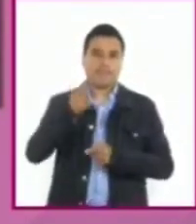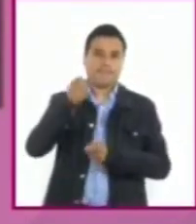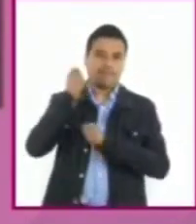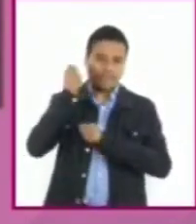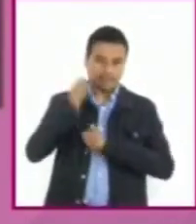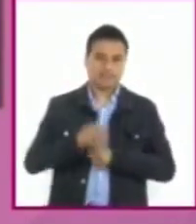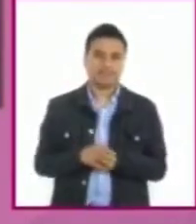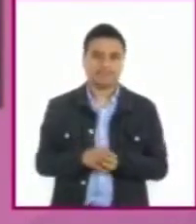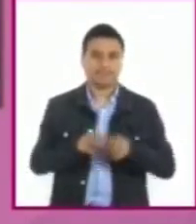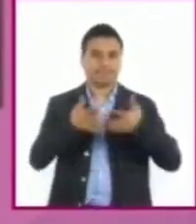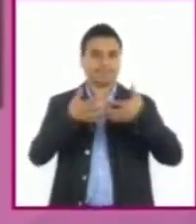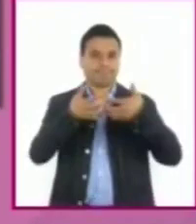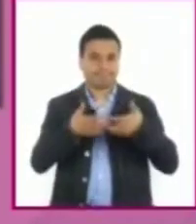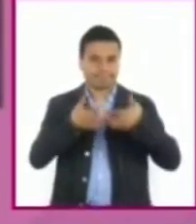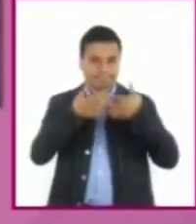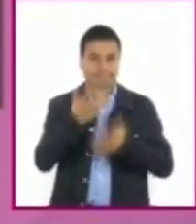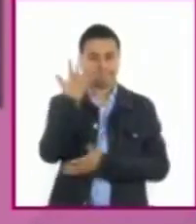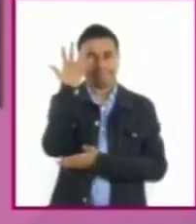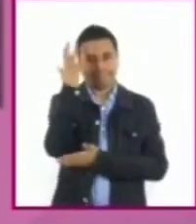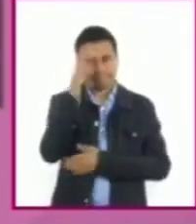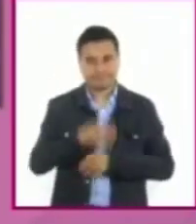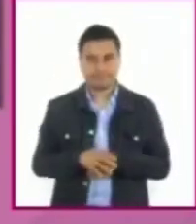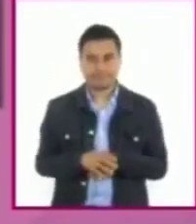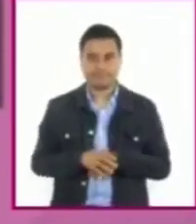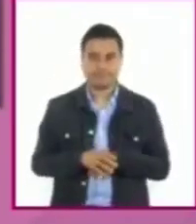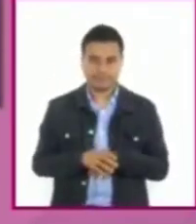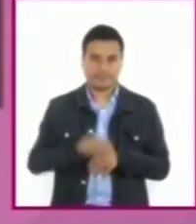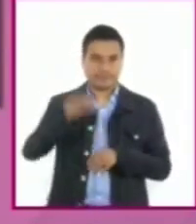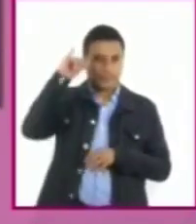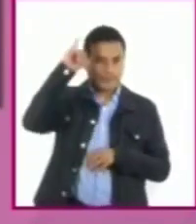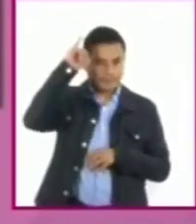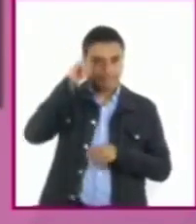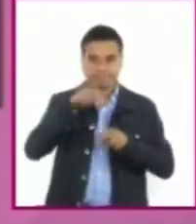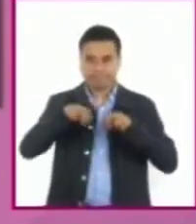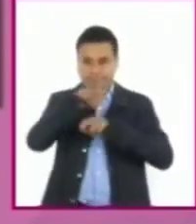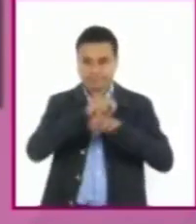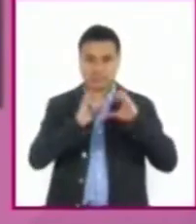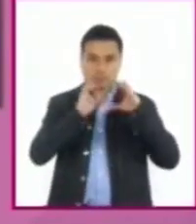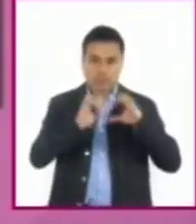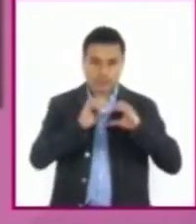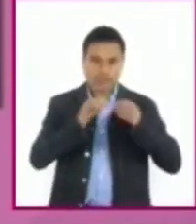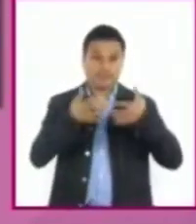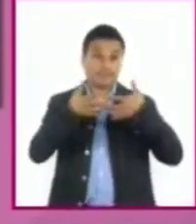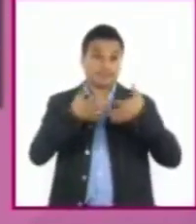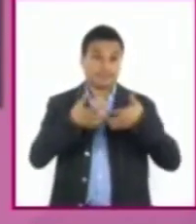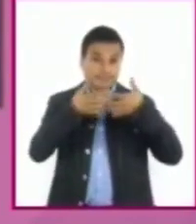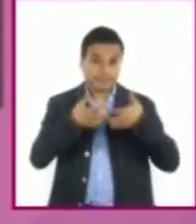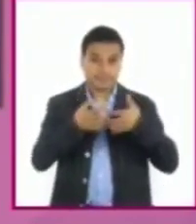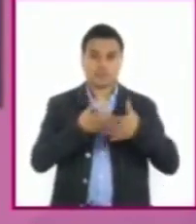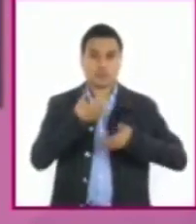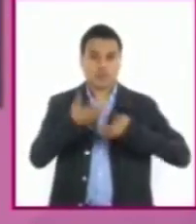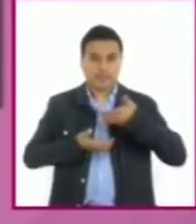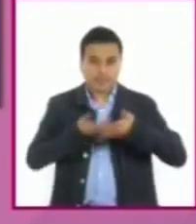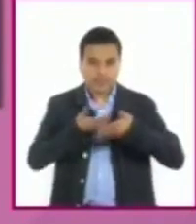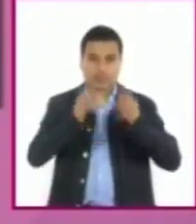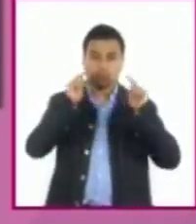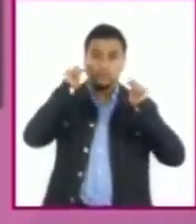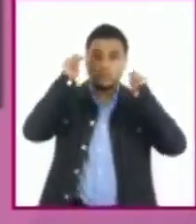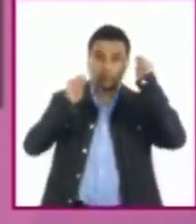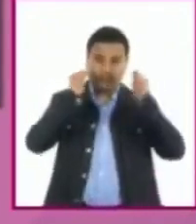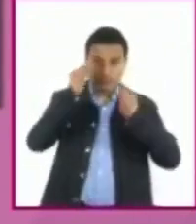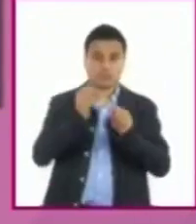la producción forestal, la ganadería y la agricultura, la industria, el comercio, el turismo,